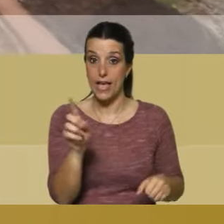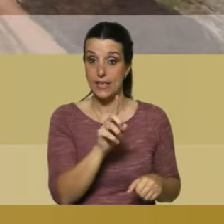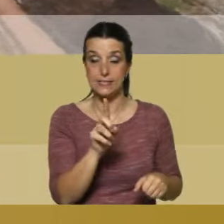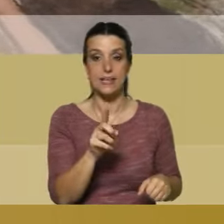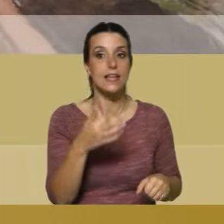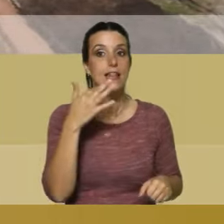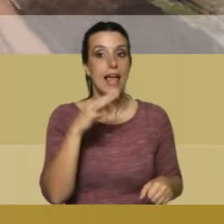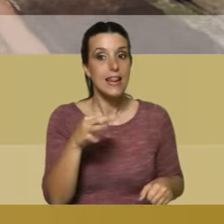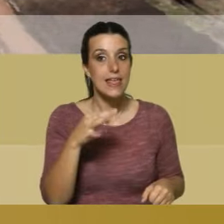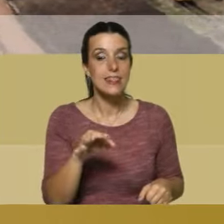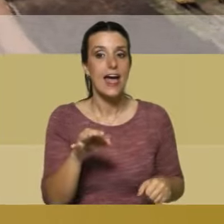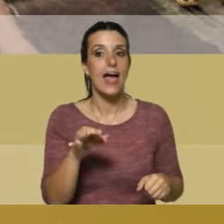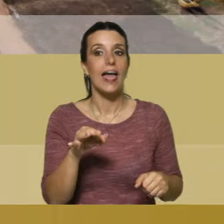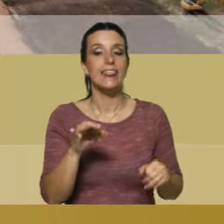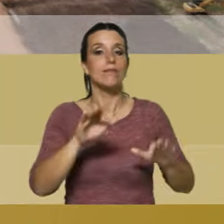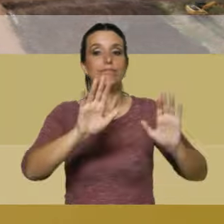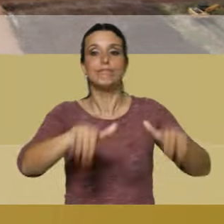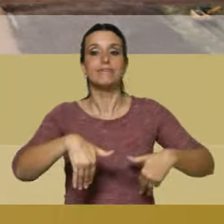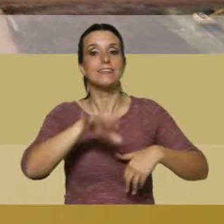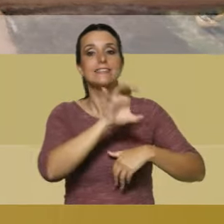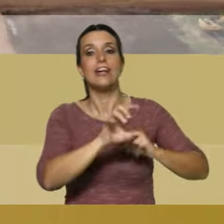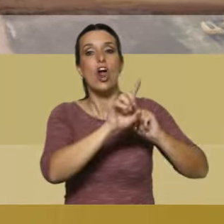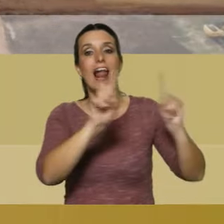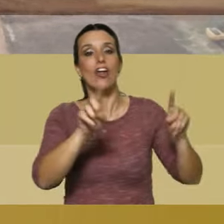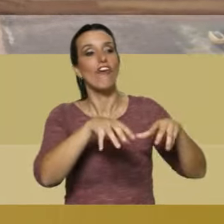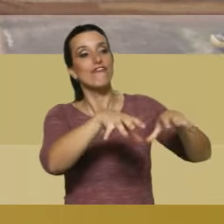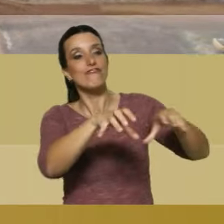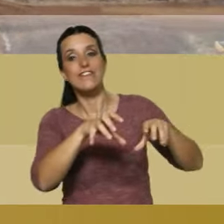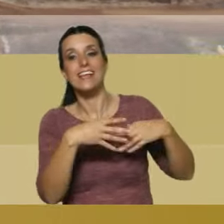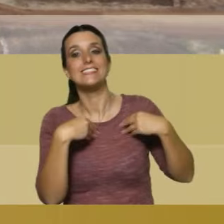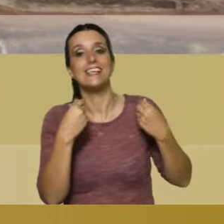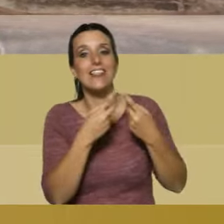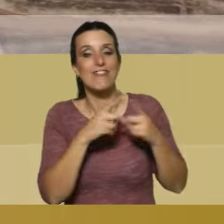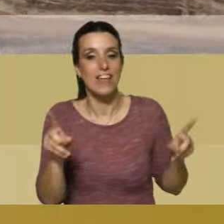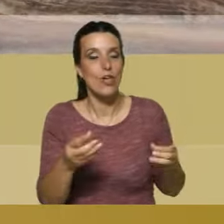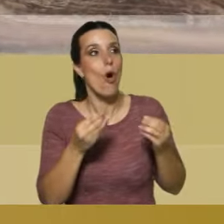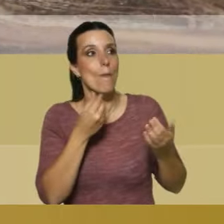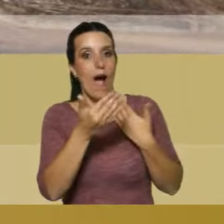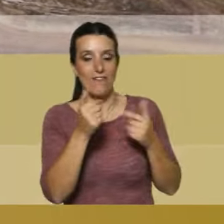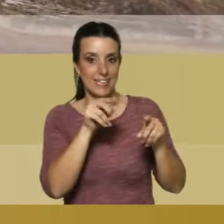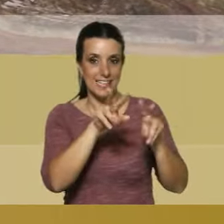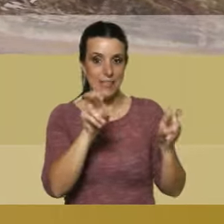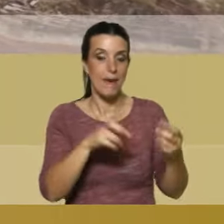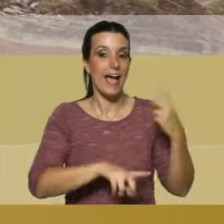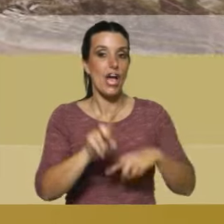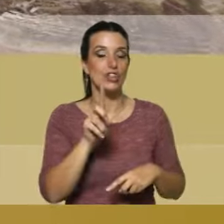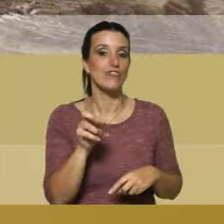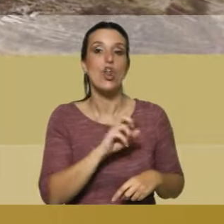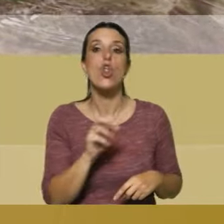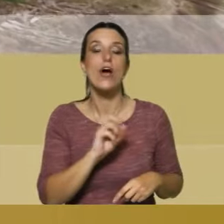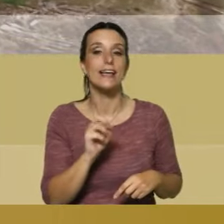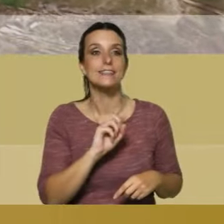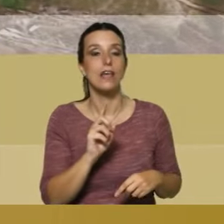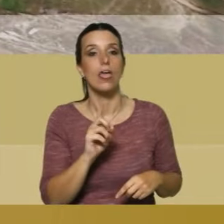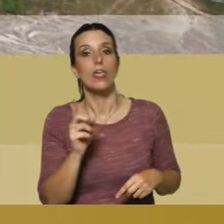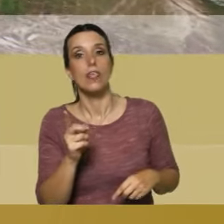de una un sentido de pertenencia distinto desde dónde se habla y cómo se habla entonces lejos de